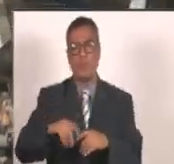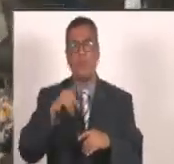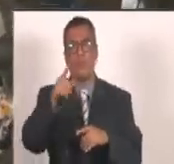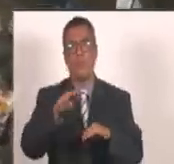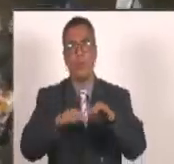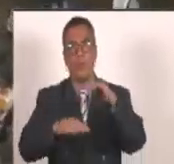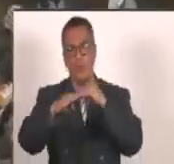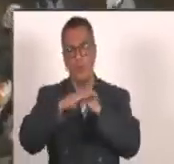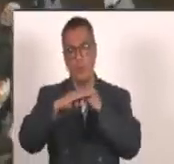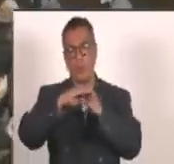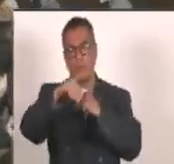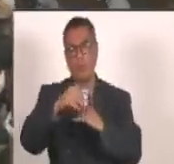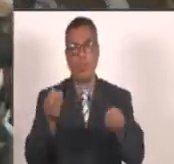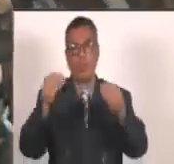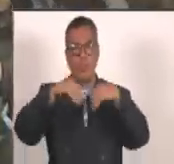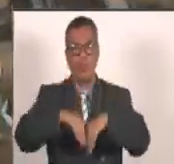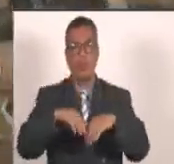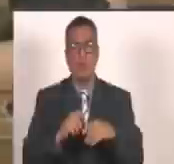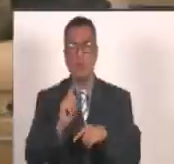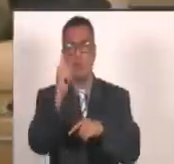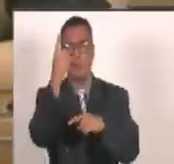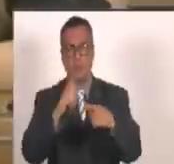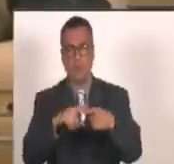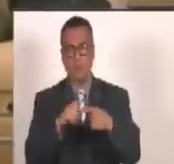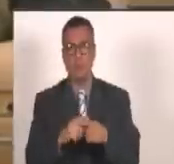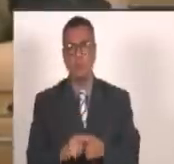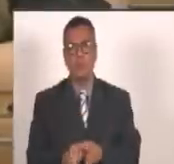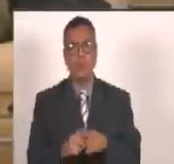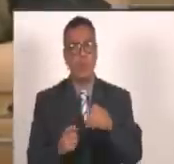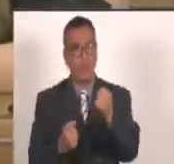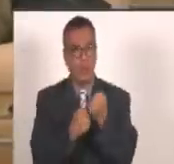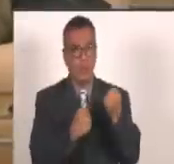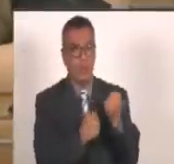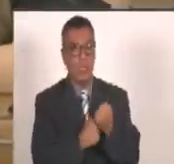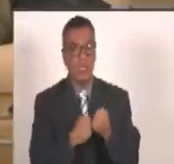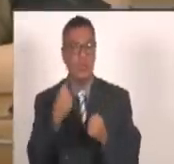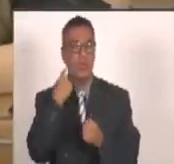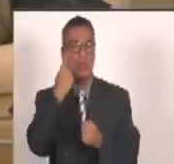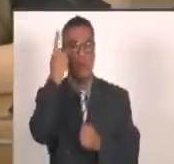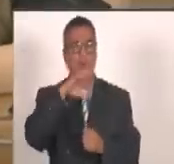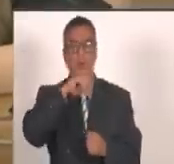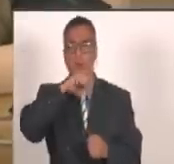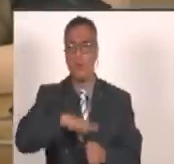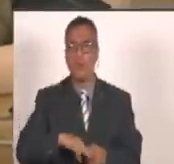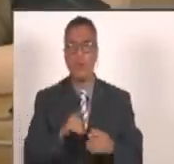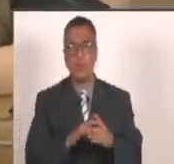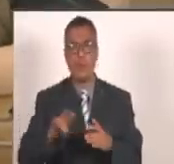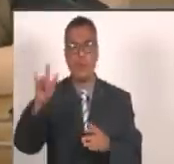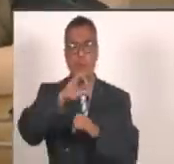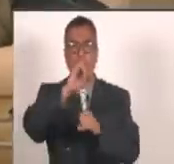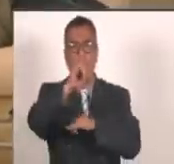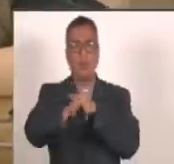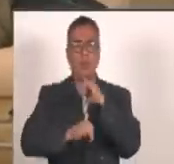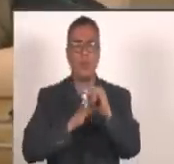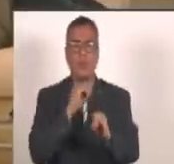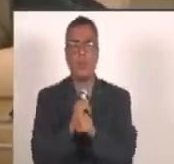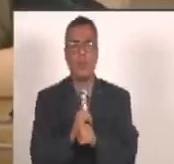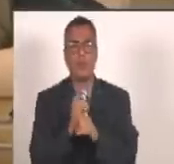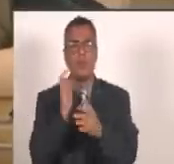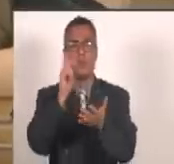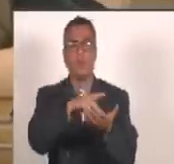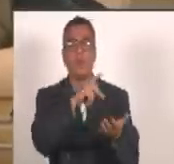y equitativo. Acuerda. Primero, respaldar la exitosa e histórica gira internacional